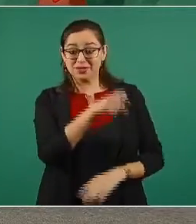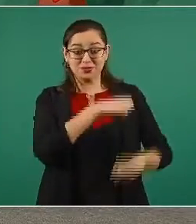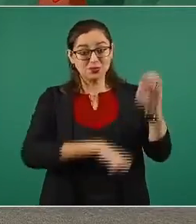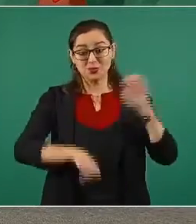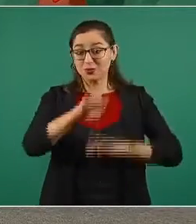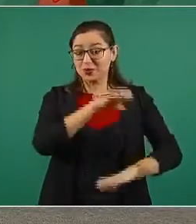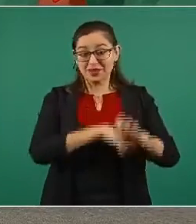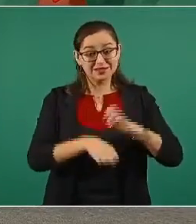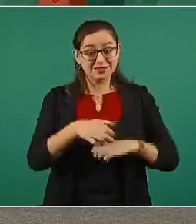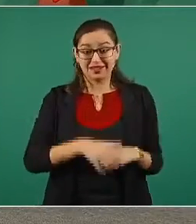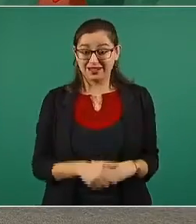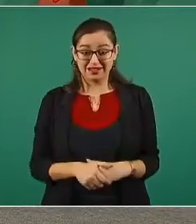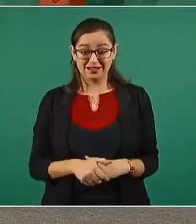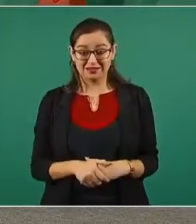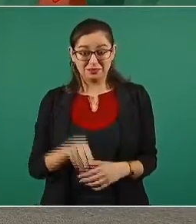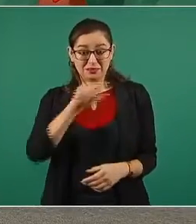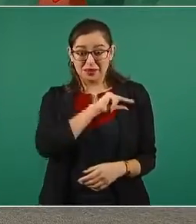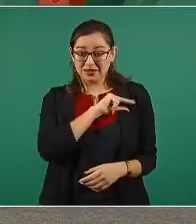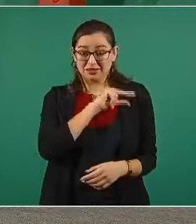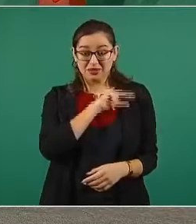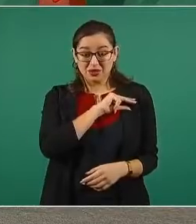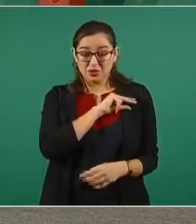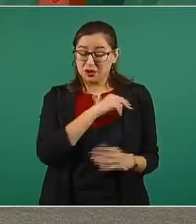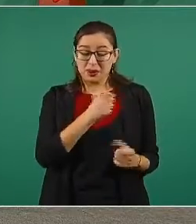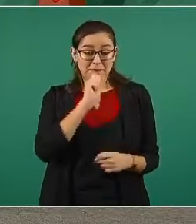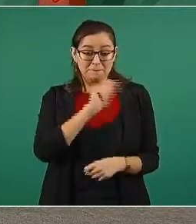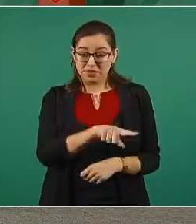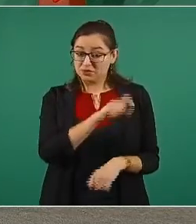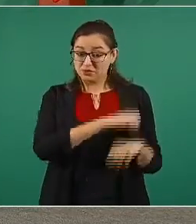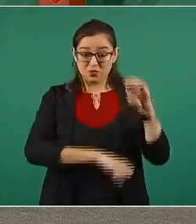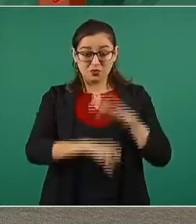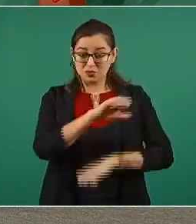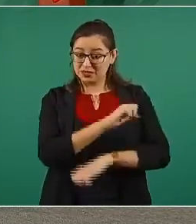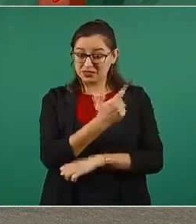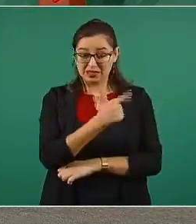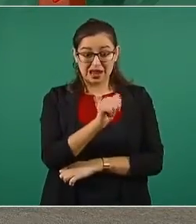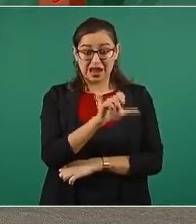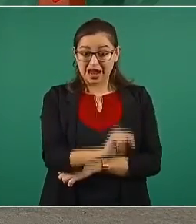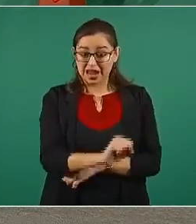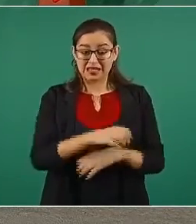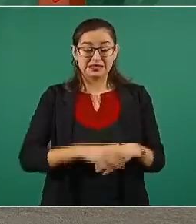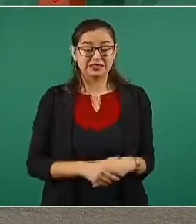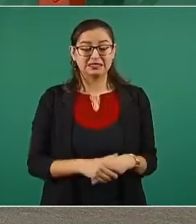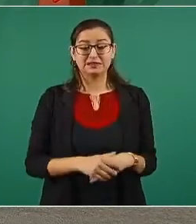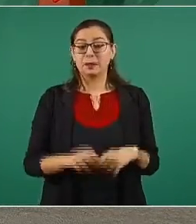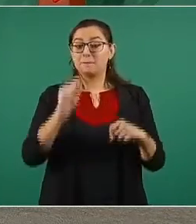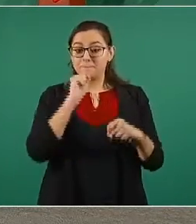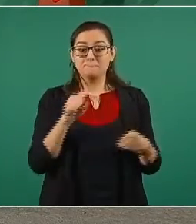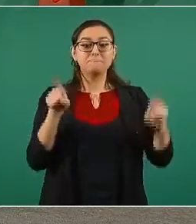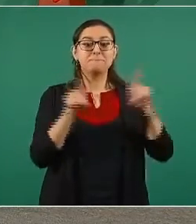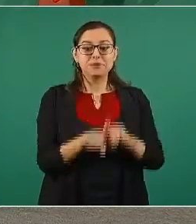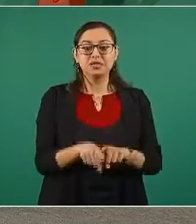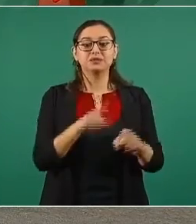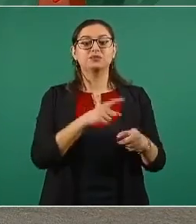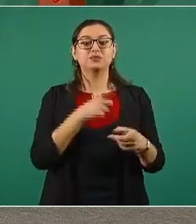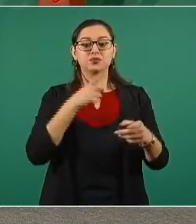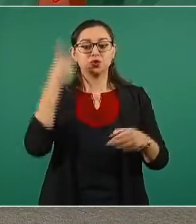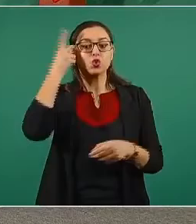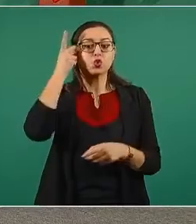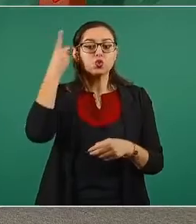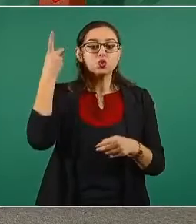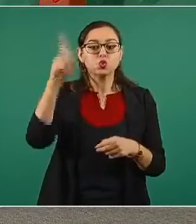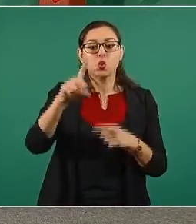los contratos de gasoductos, a dueños de medios de información